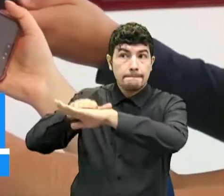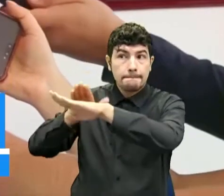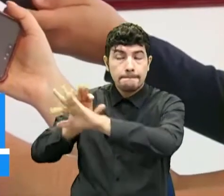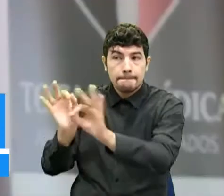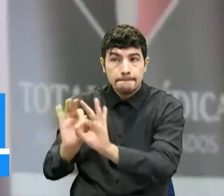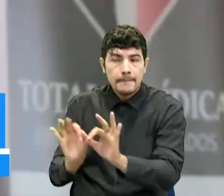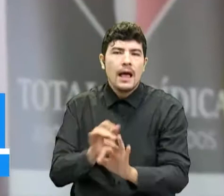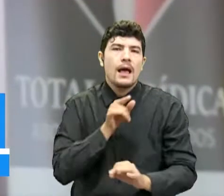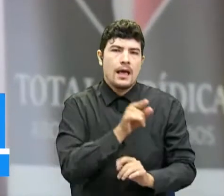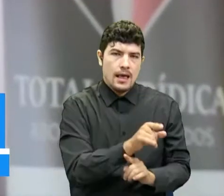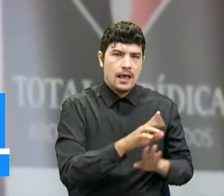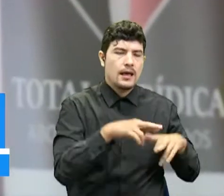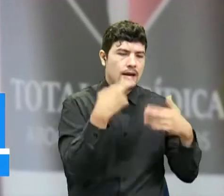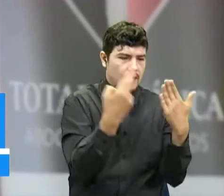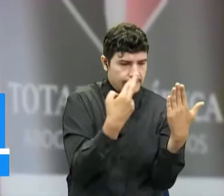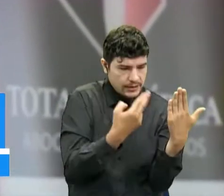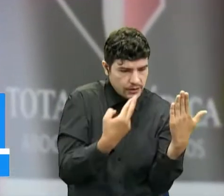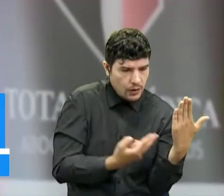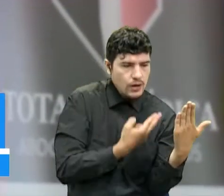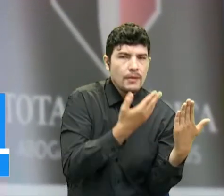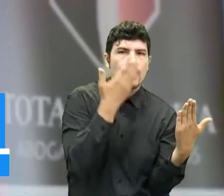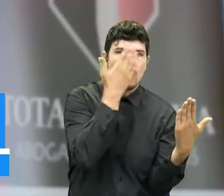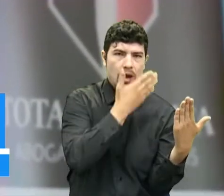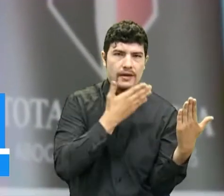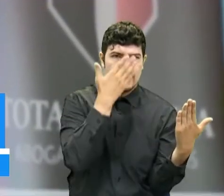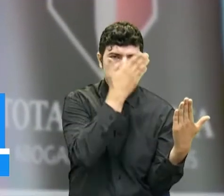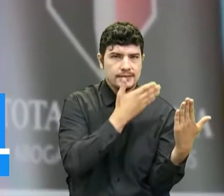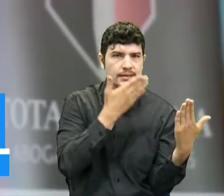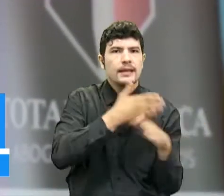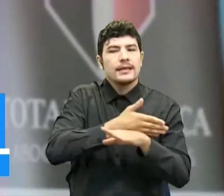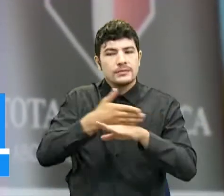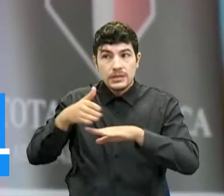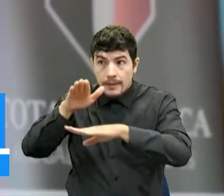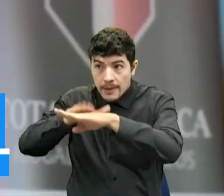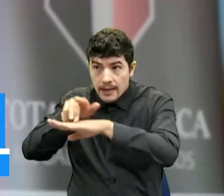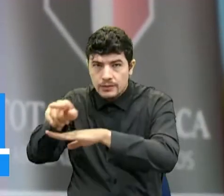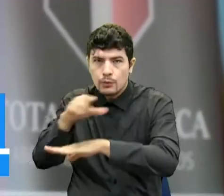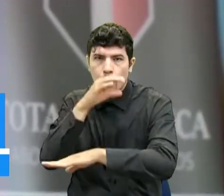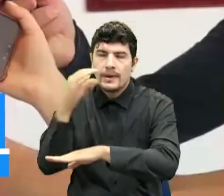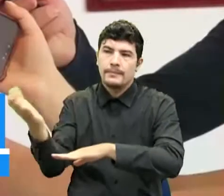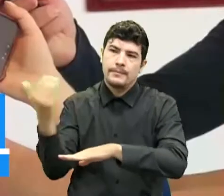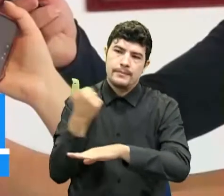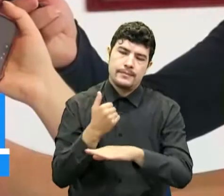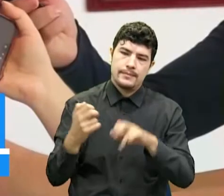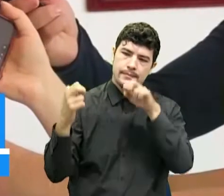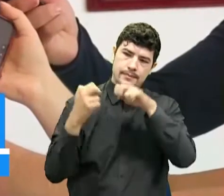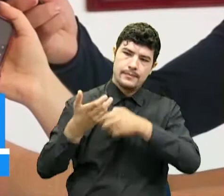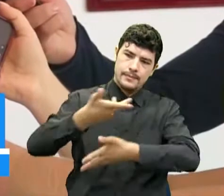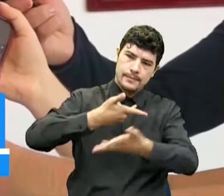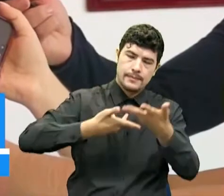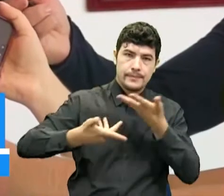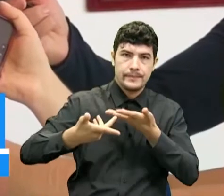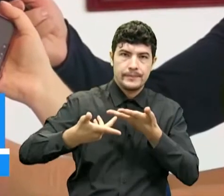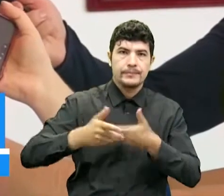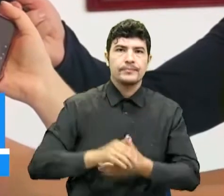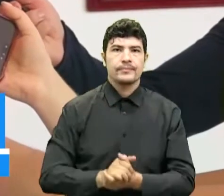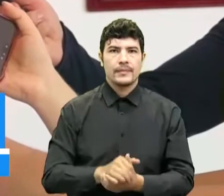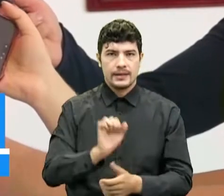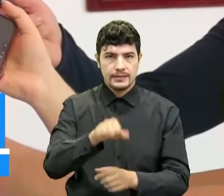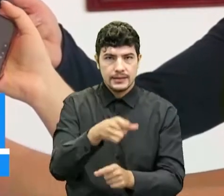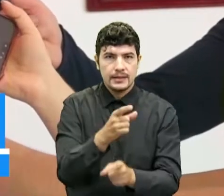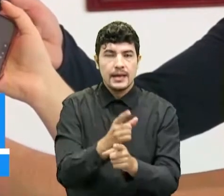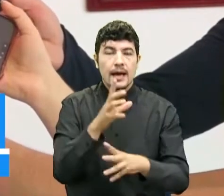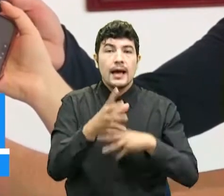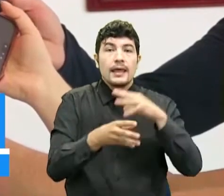ese proceso de acopio de evidencia. Y tercero, valga decirlo también, eso acorde a la agenda